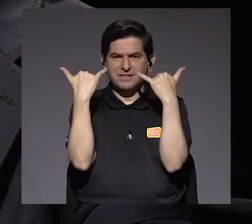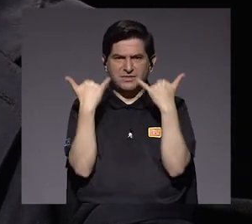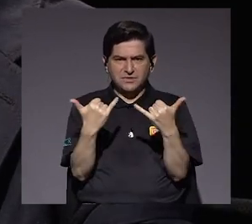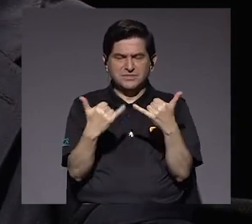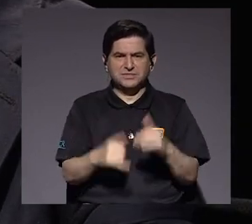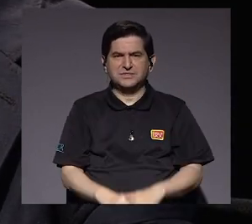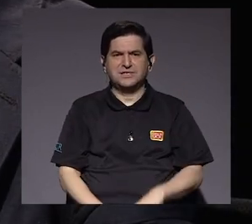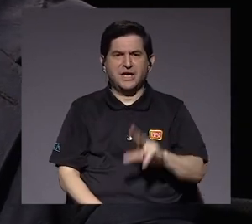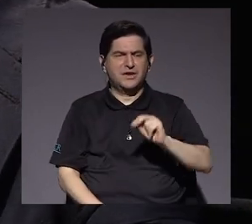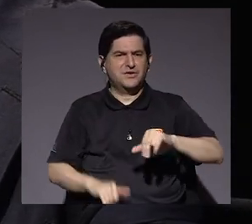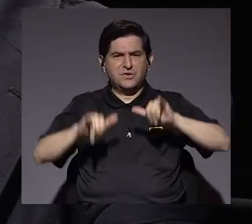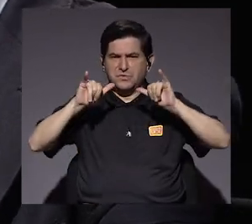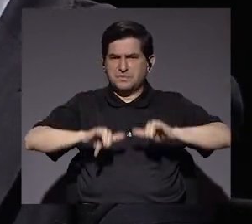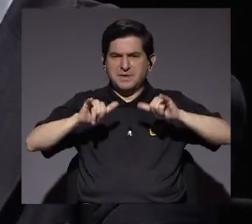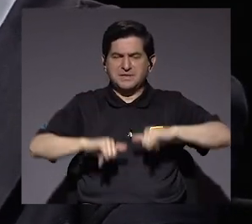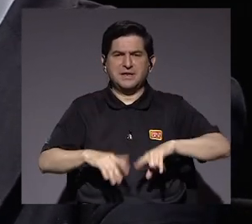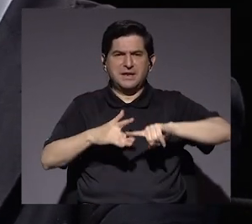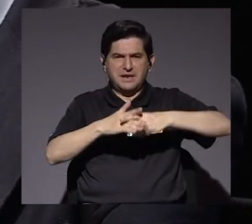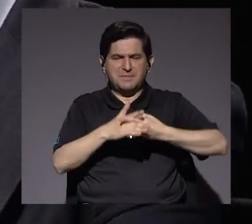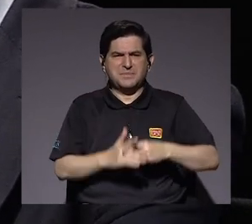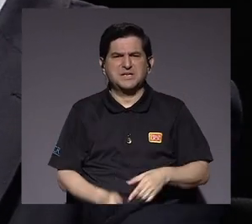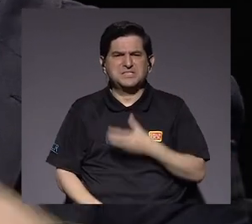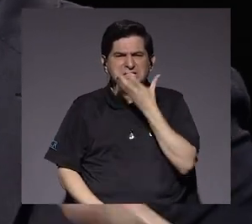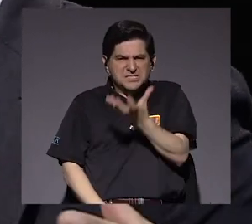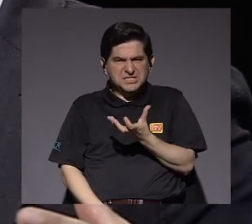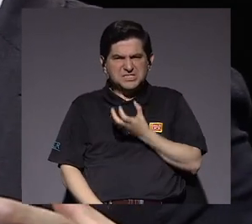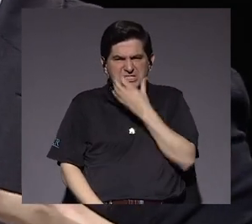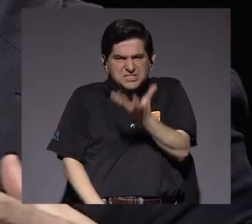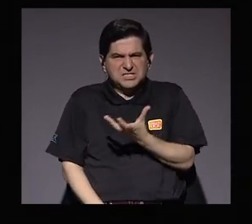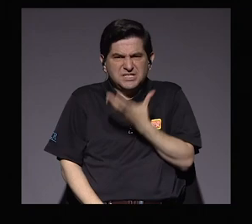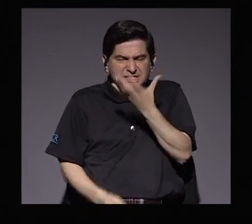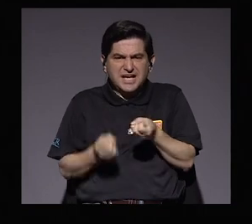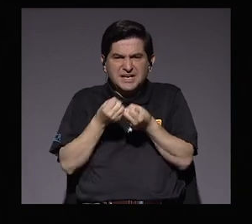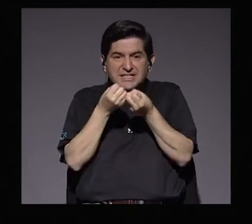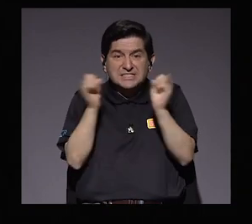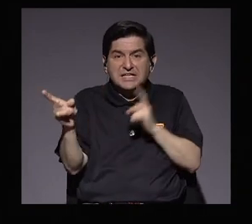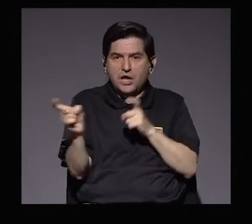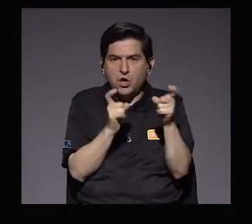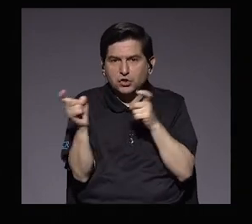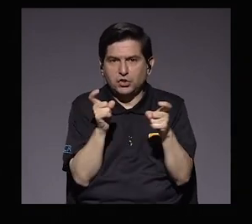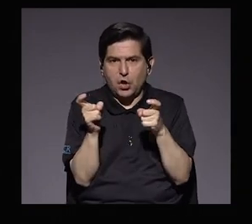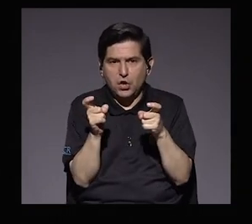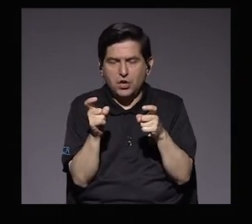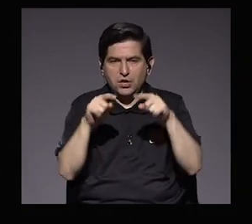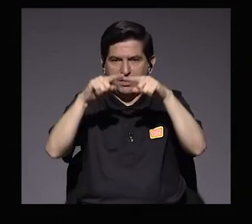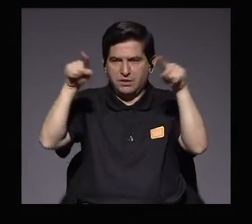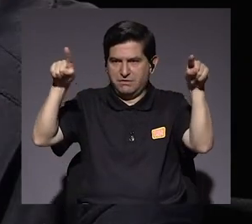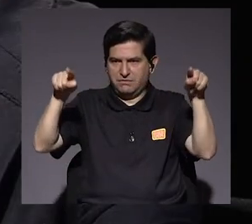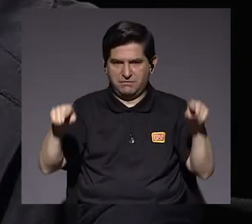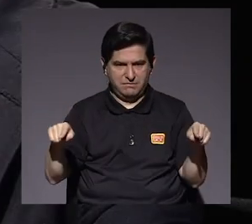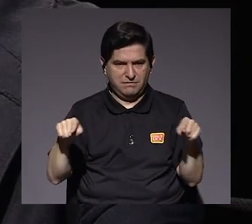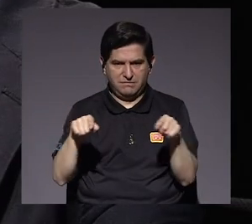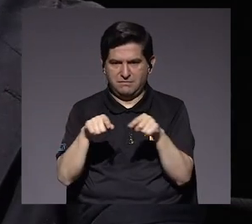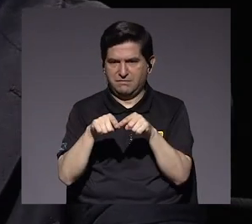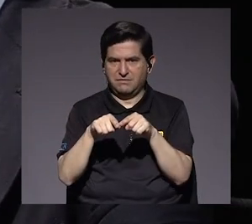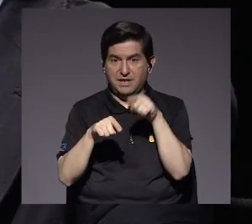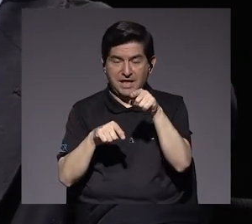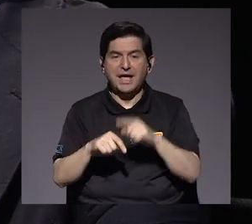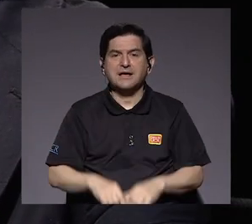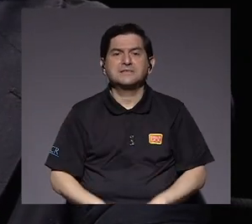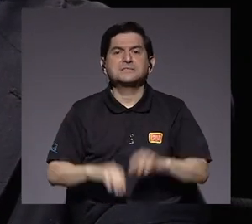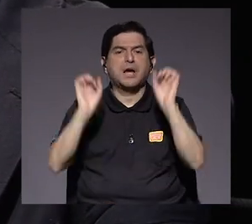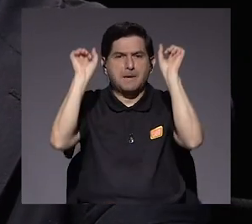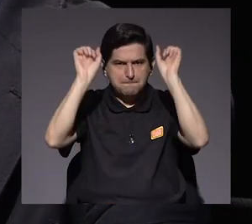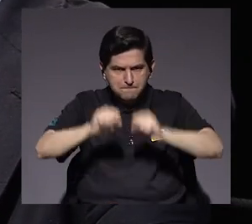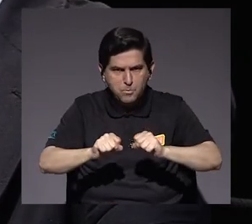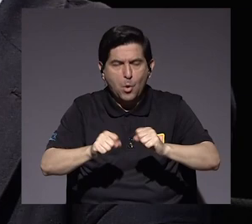la compostura del carácter y empieza a levantar la voz y se ve fuera de sí. Esa es, digamos, la imagen que